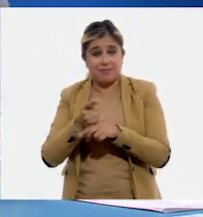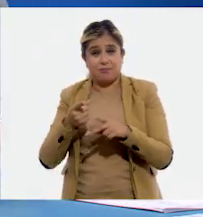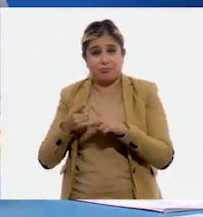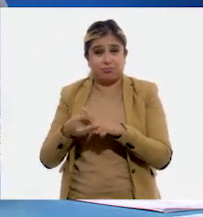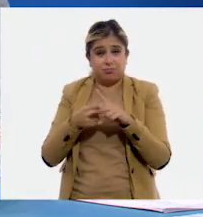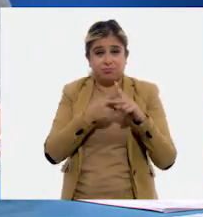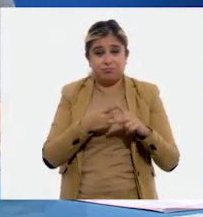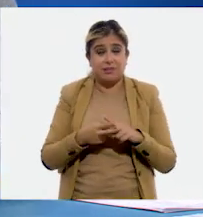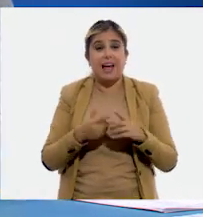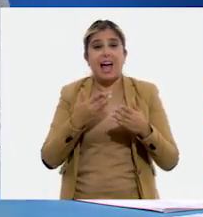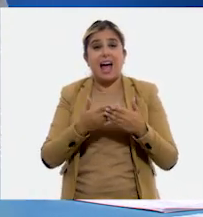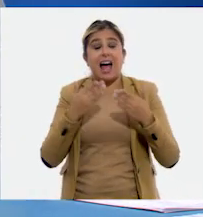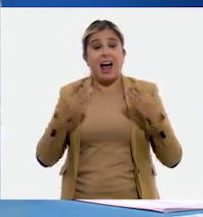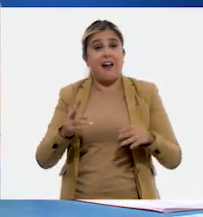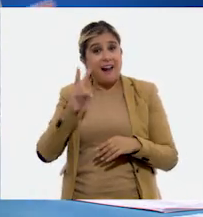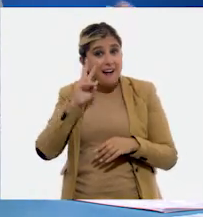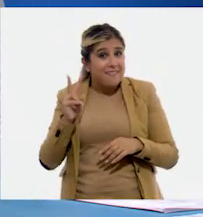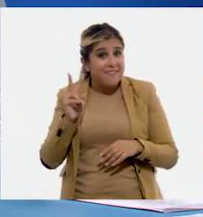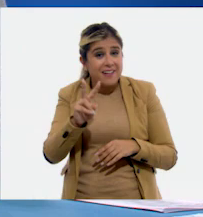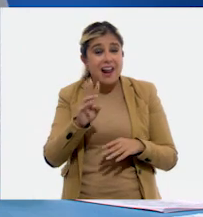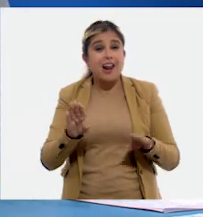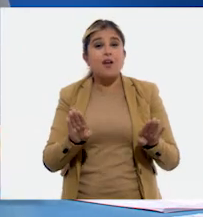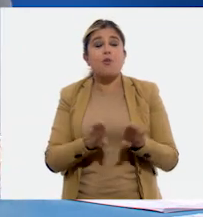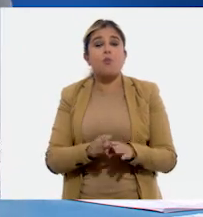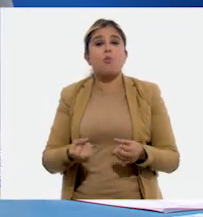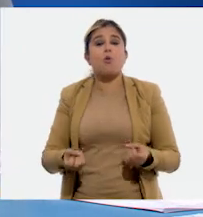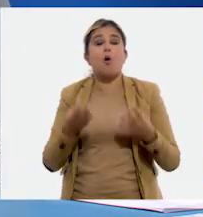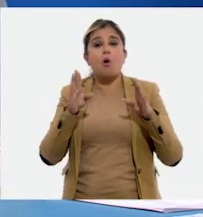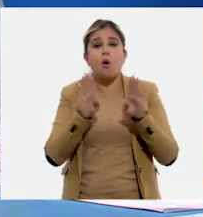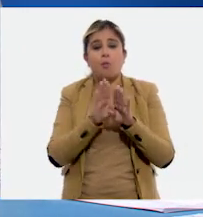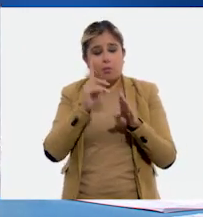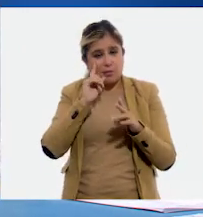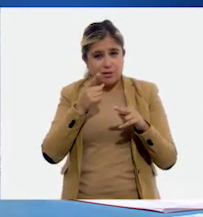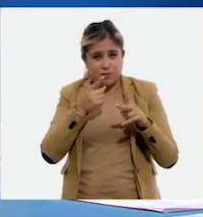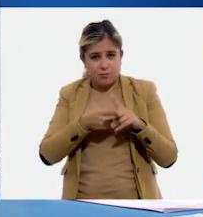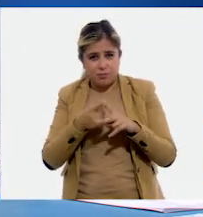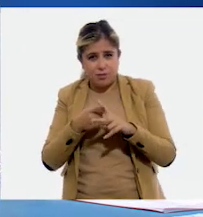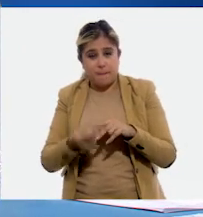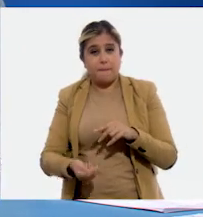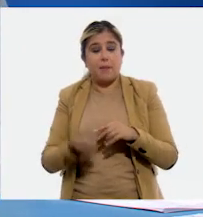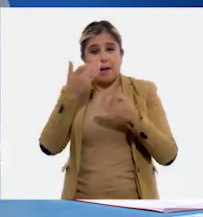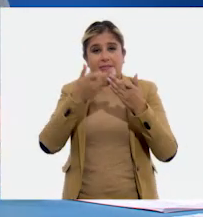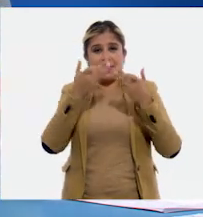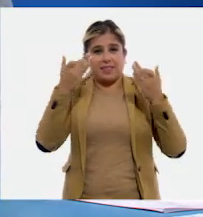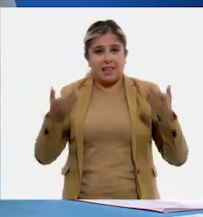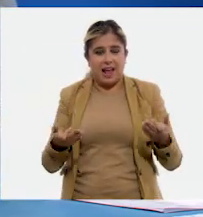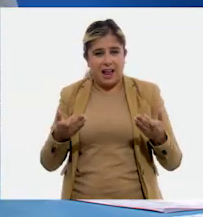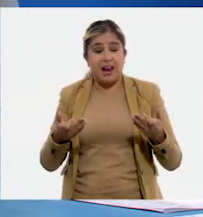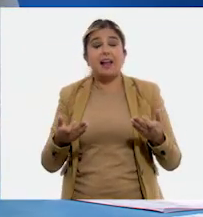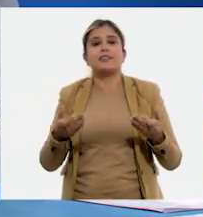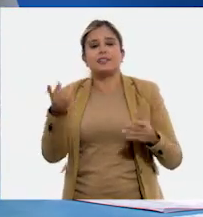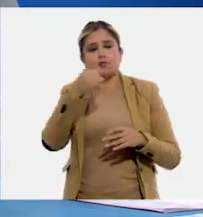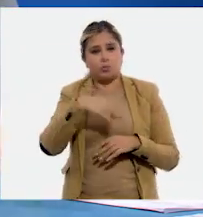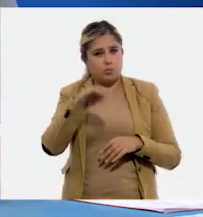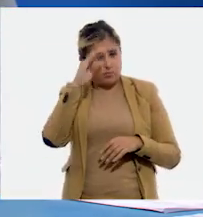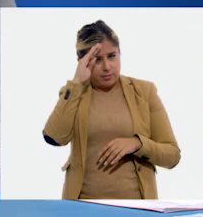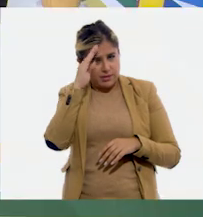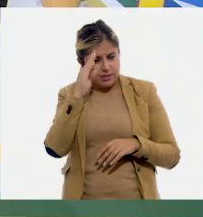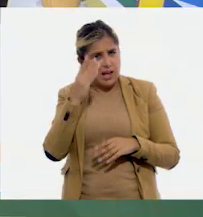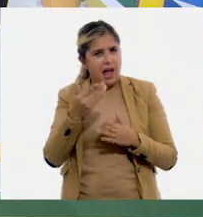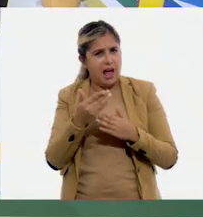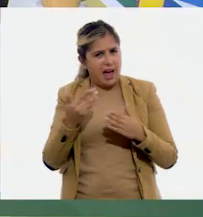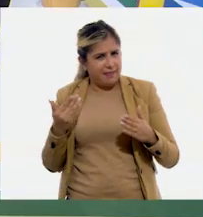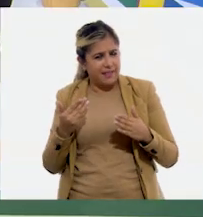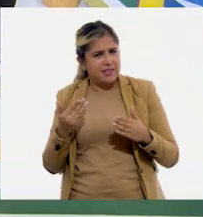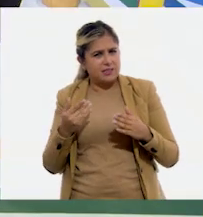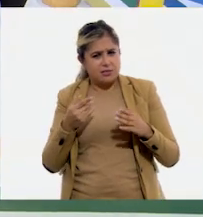procedimiento, vayamos directo a calcular el área del primer terreno. Consideremos antes que